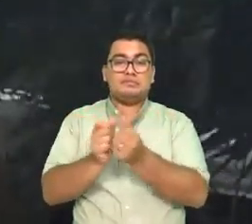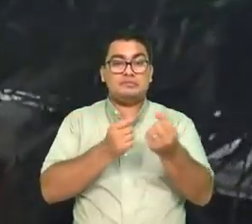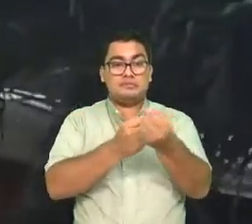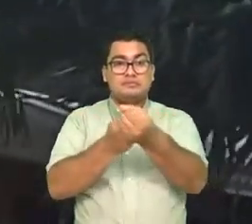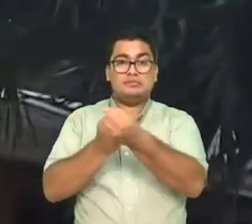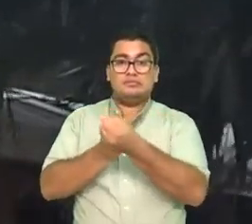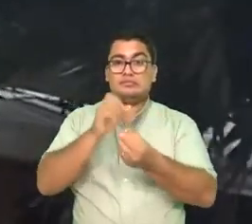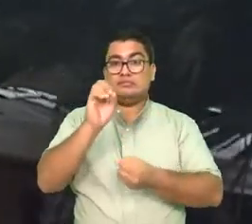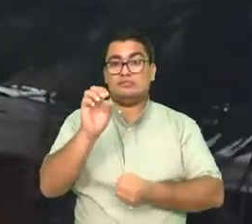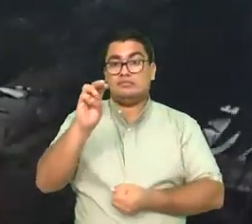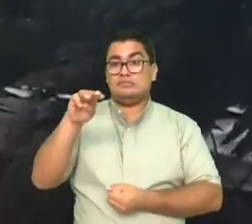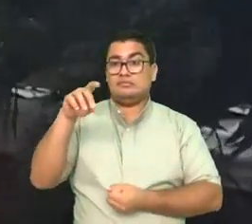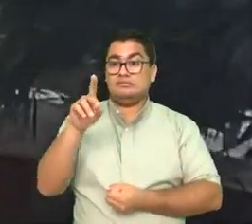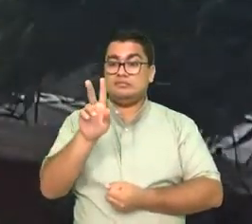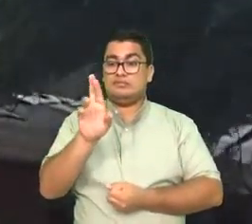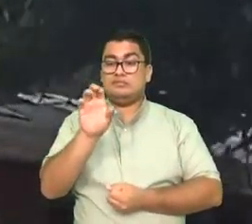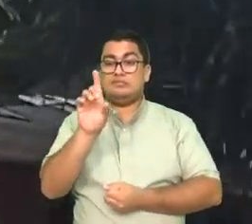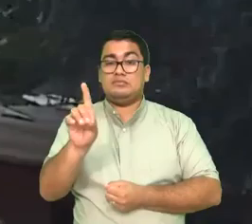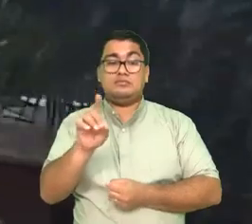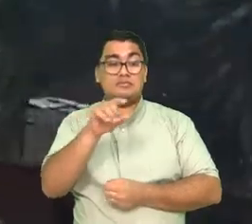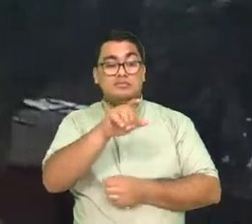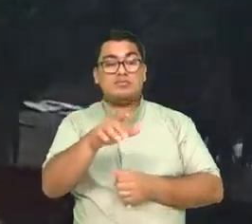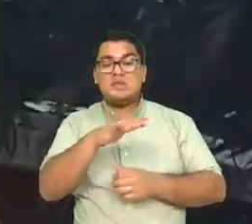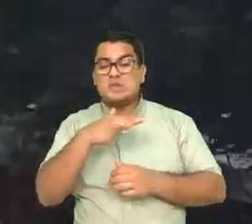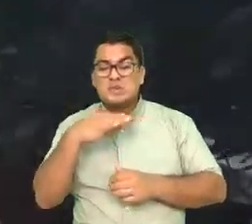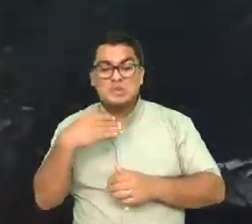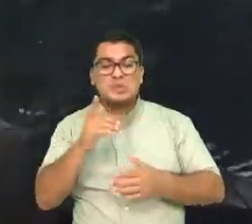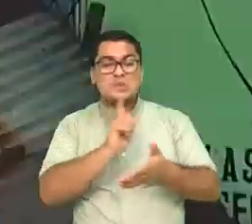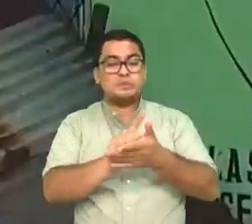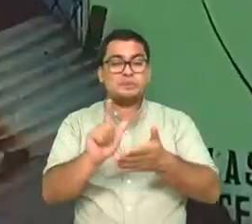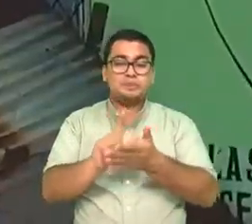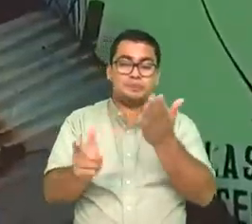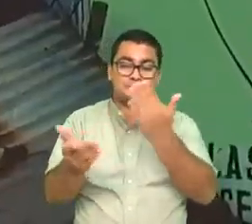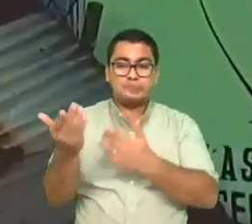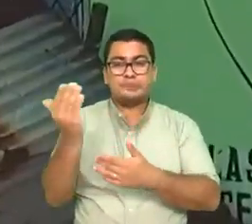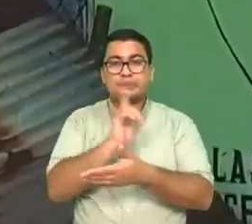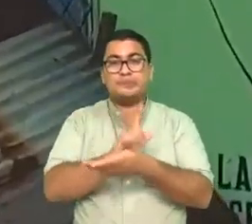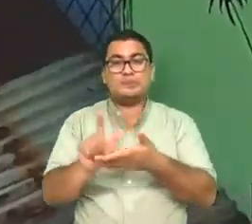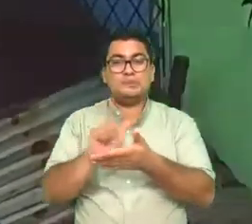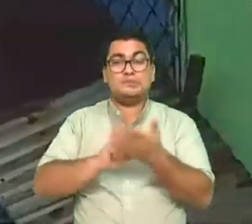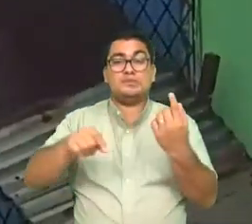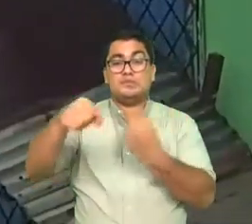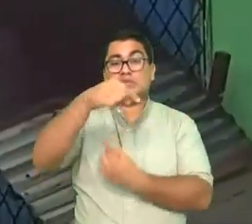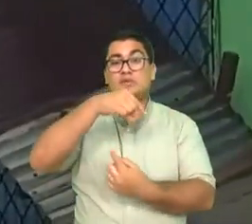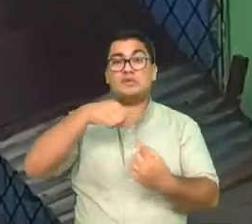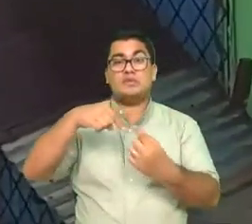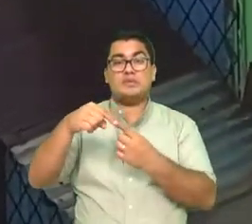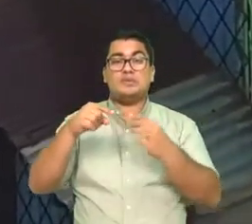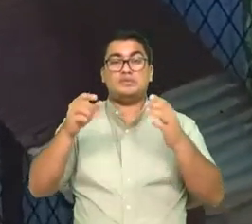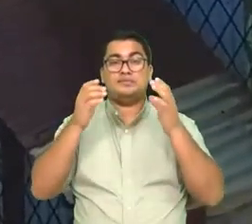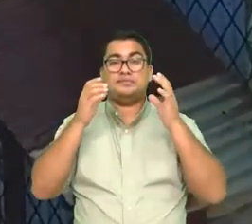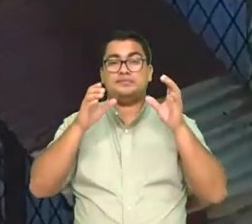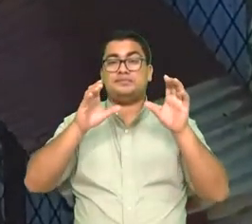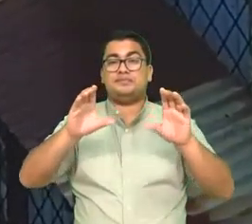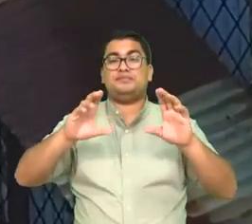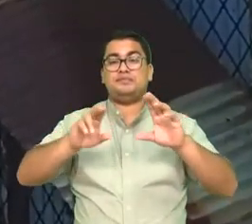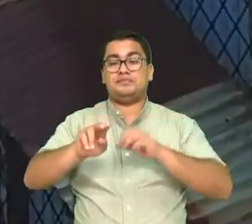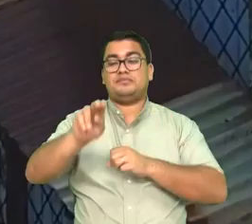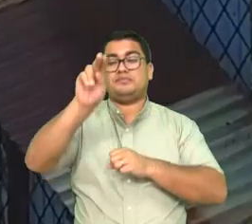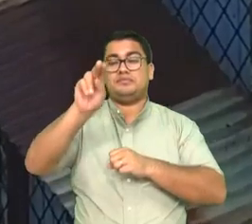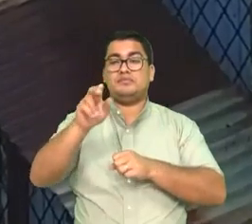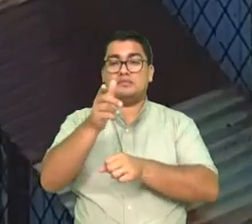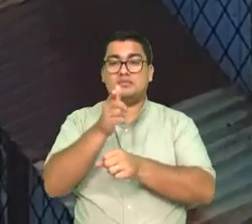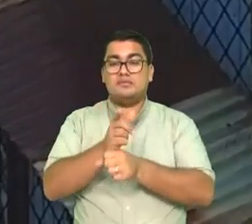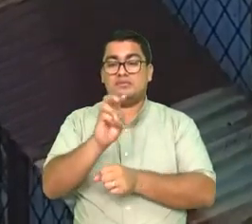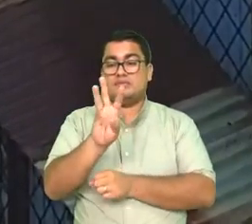para la remoción de escombros en las principales avenidas afectadas por el huracán en la región del Caribe Norte. Con cámara de